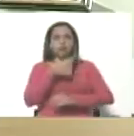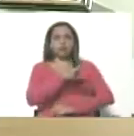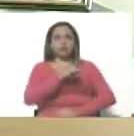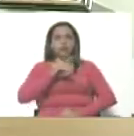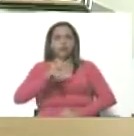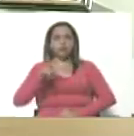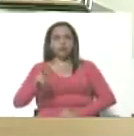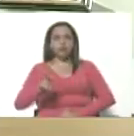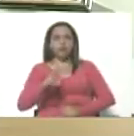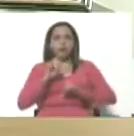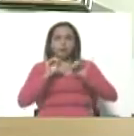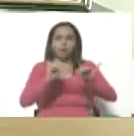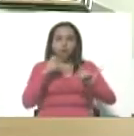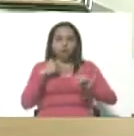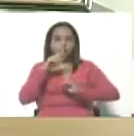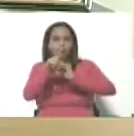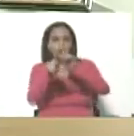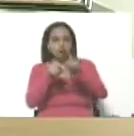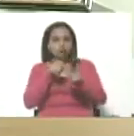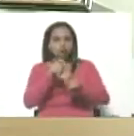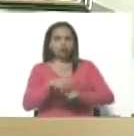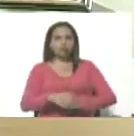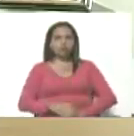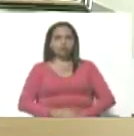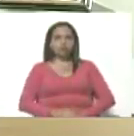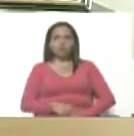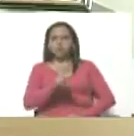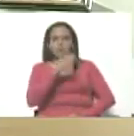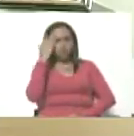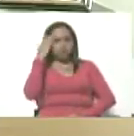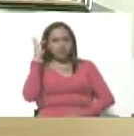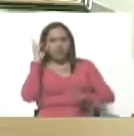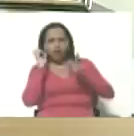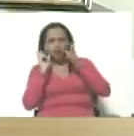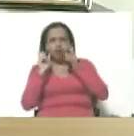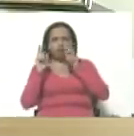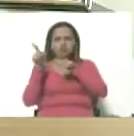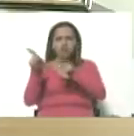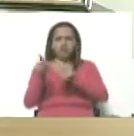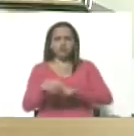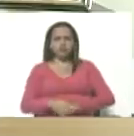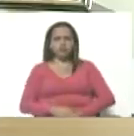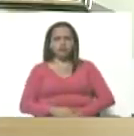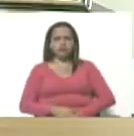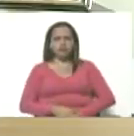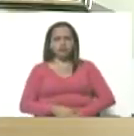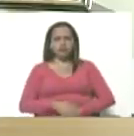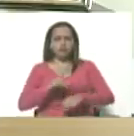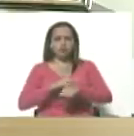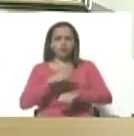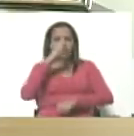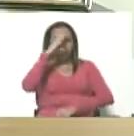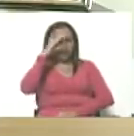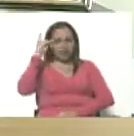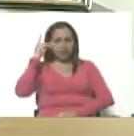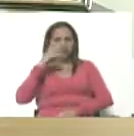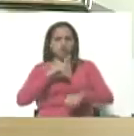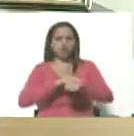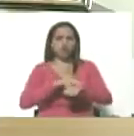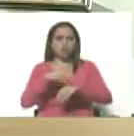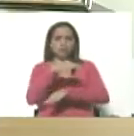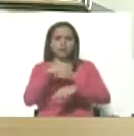6.422. Por eso que le pregunté, no sé si me escuchan bien por allá, doctora Delcy, doctor